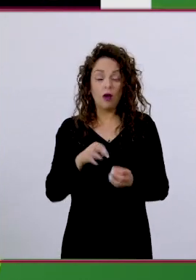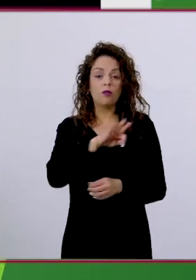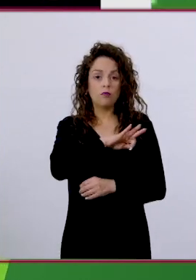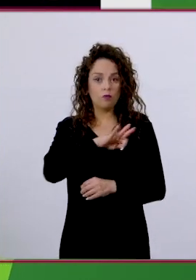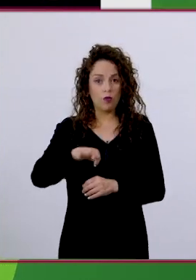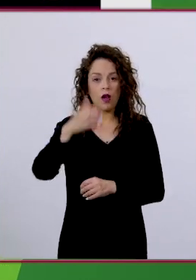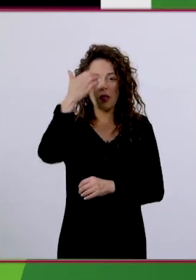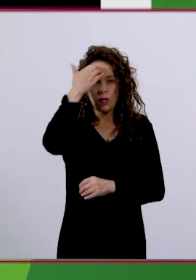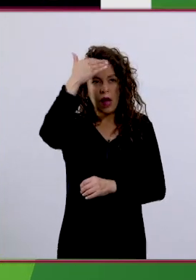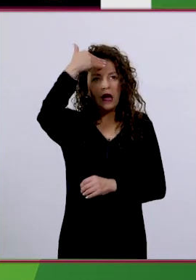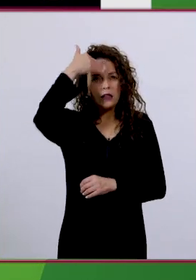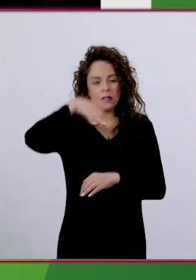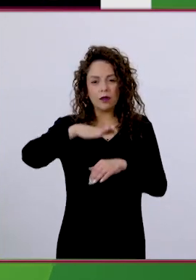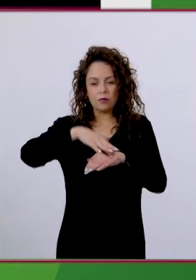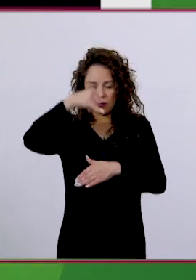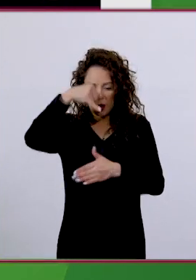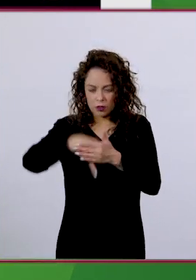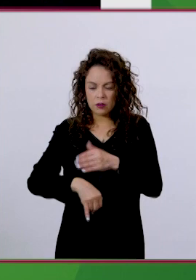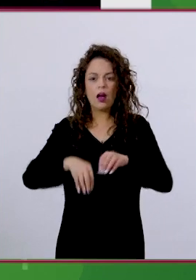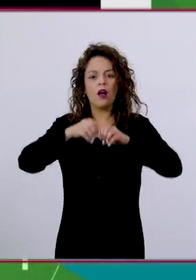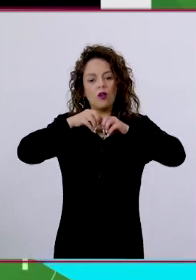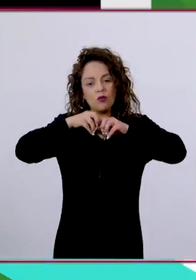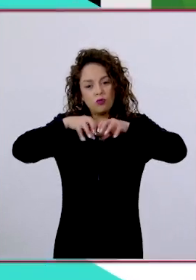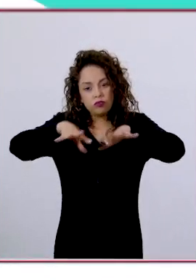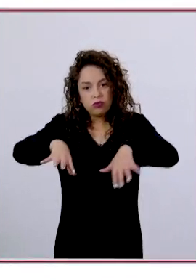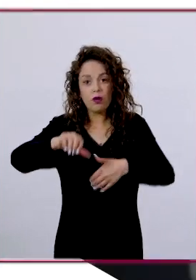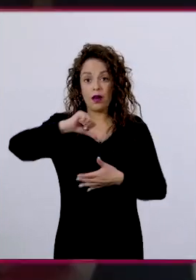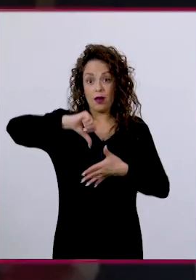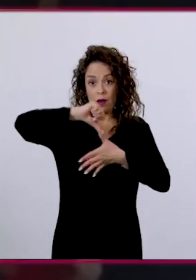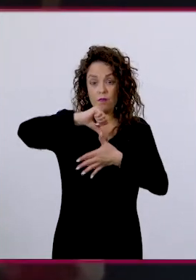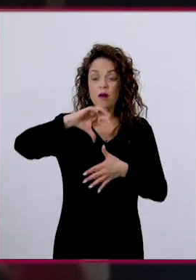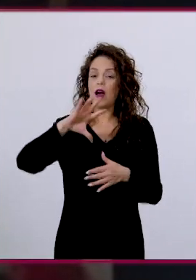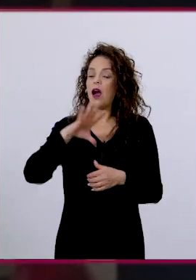y difundir casos similares en América Latina.